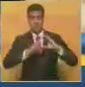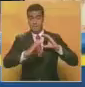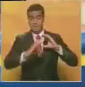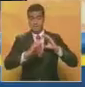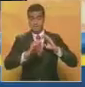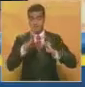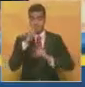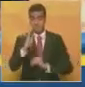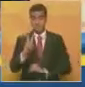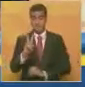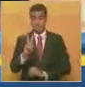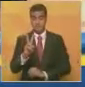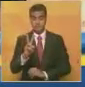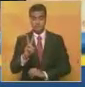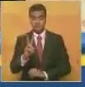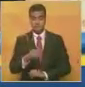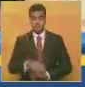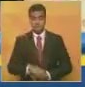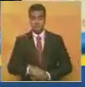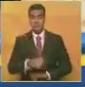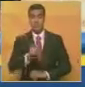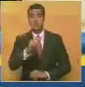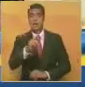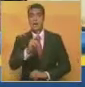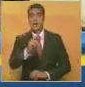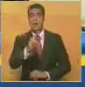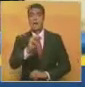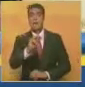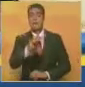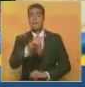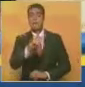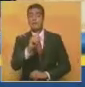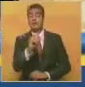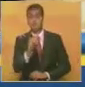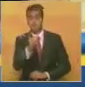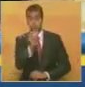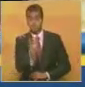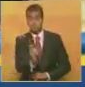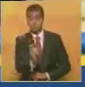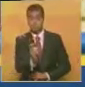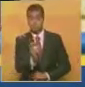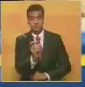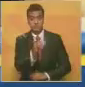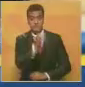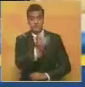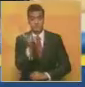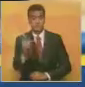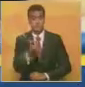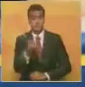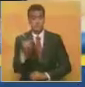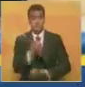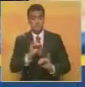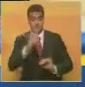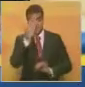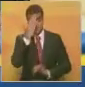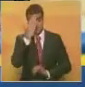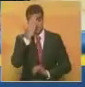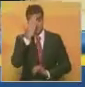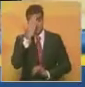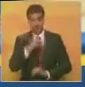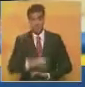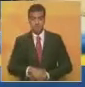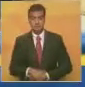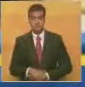se percataron en el sector de Los Apamates que se iban a montar unos individuos. Ellos ya sabían que